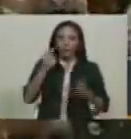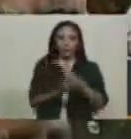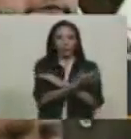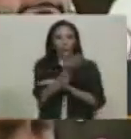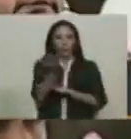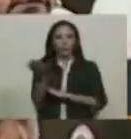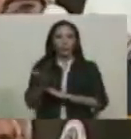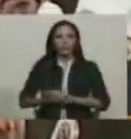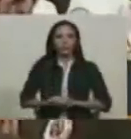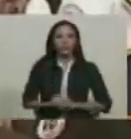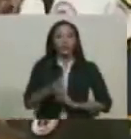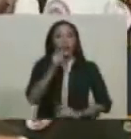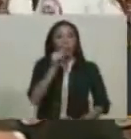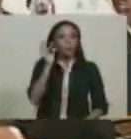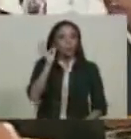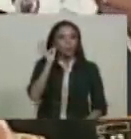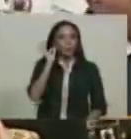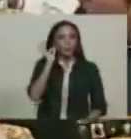Y a todas,